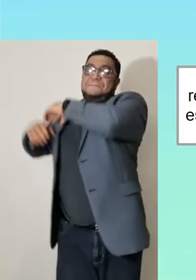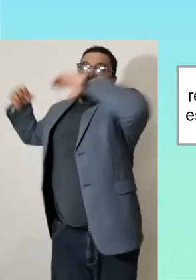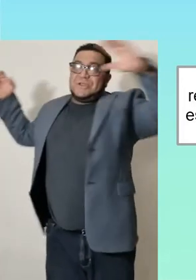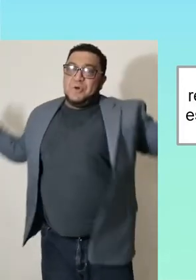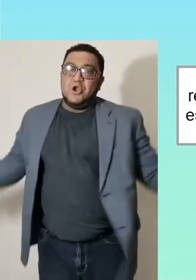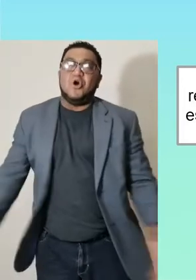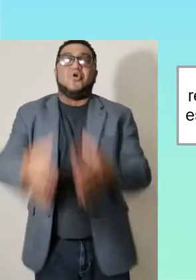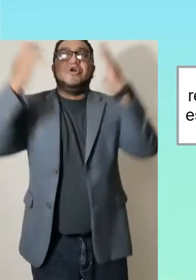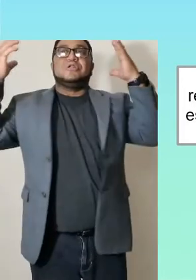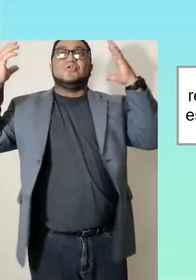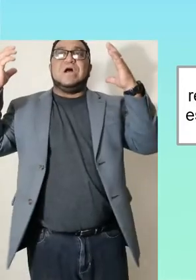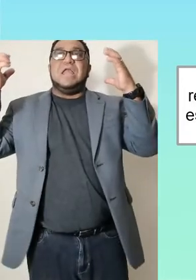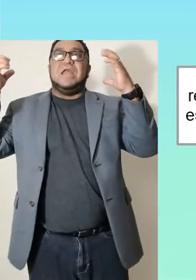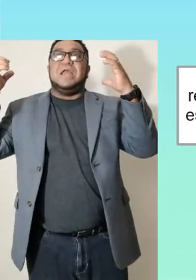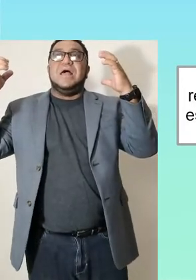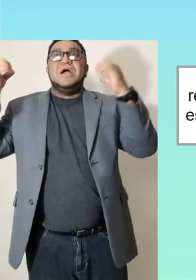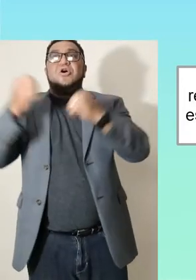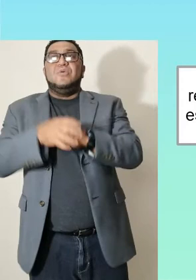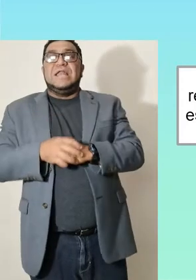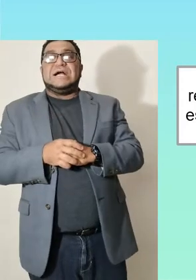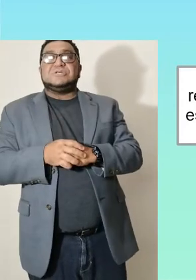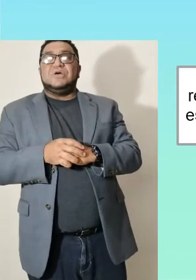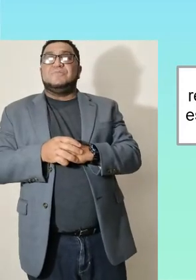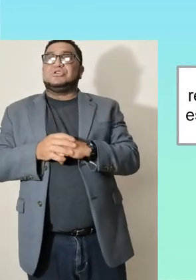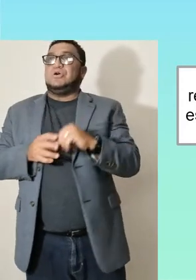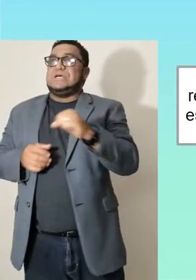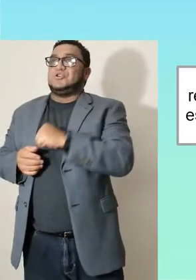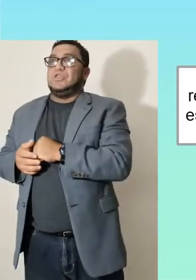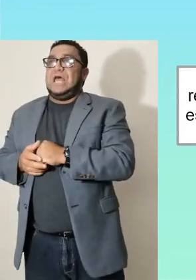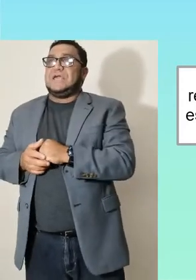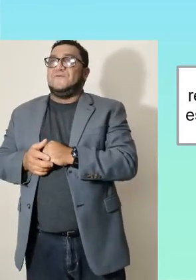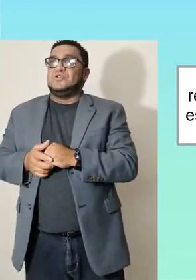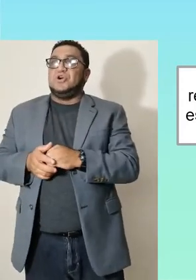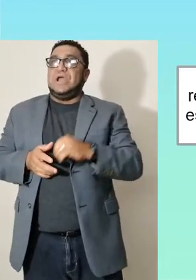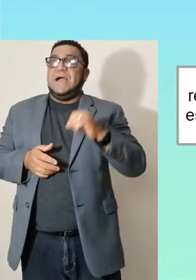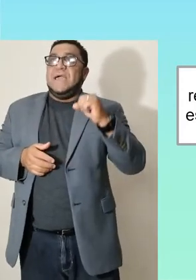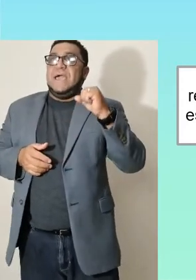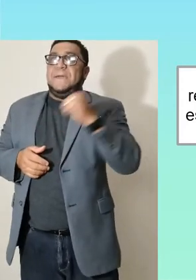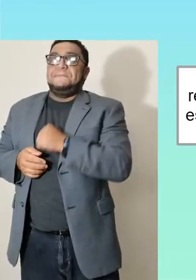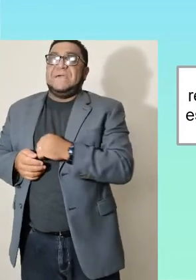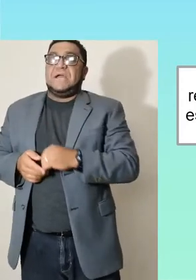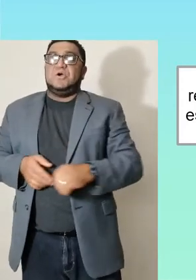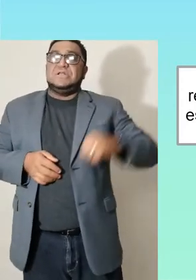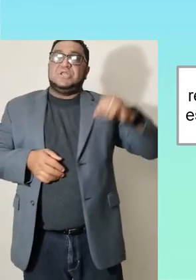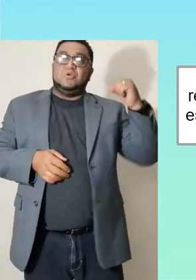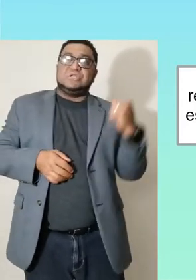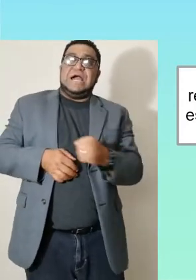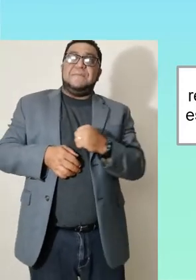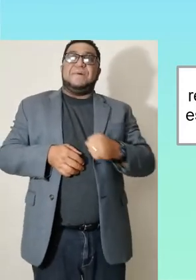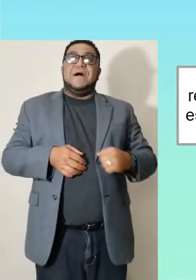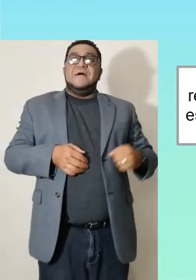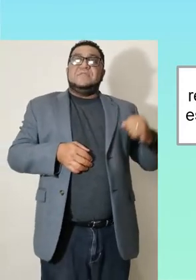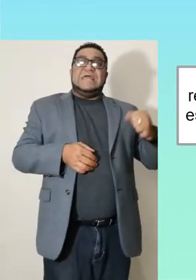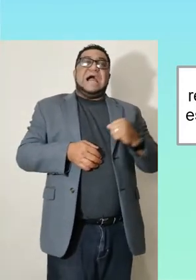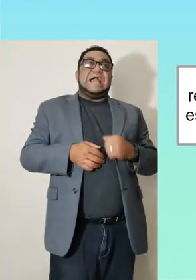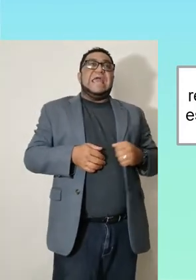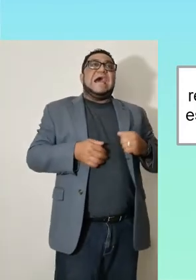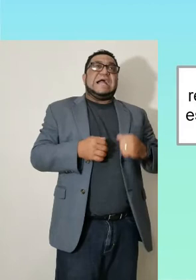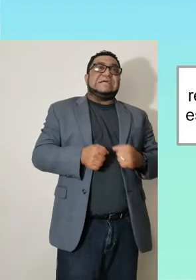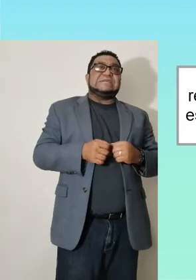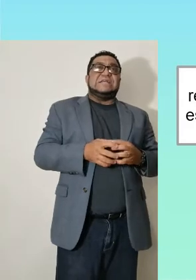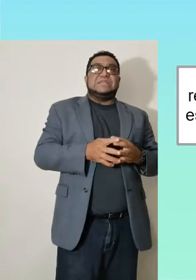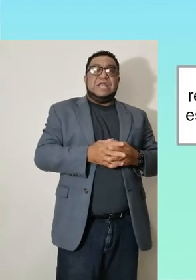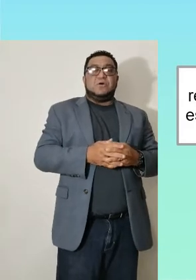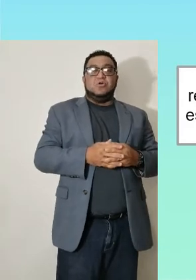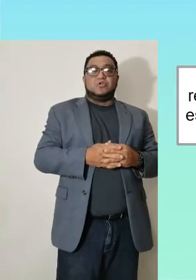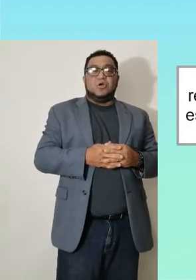del patrimonio cultural como el caso del museo nacional que funciona entierro en tegucigalpa de la en